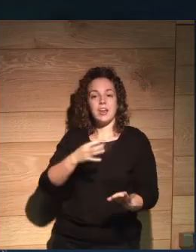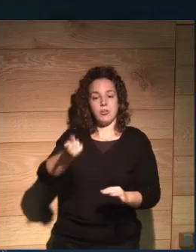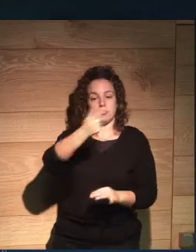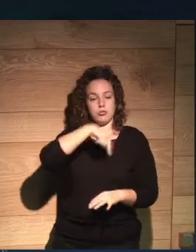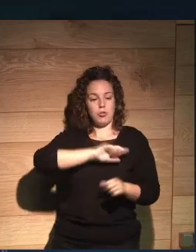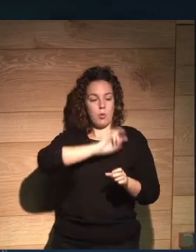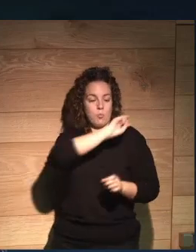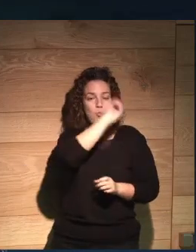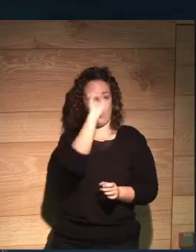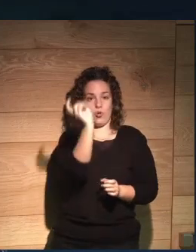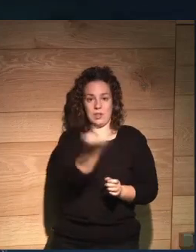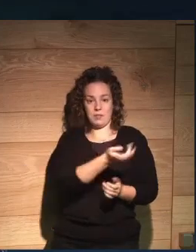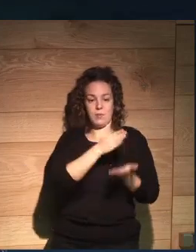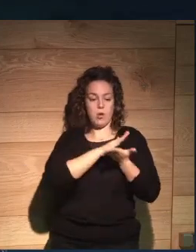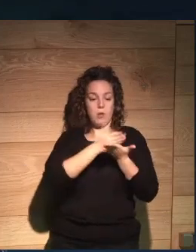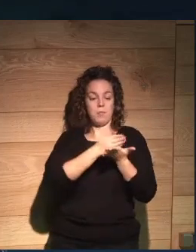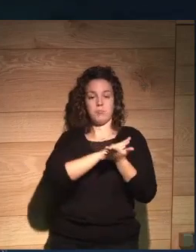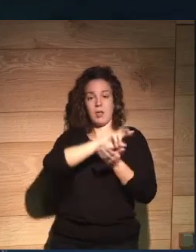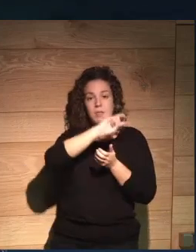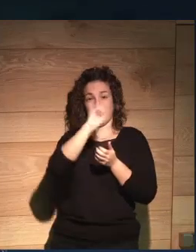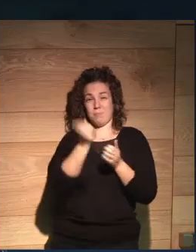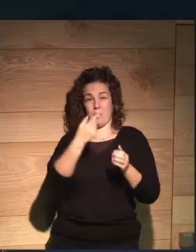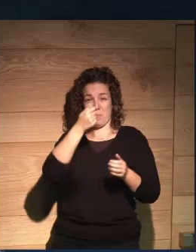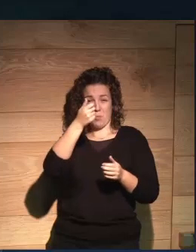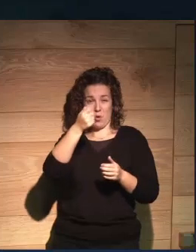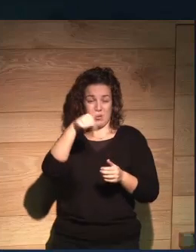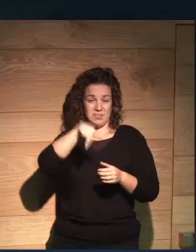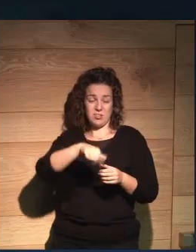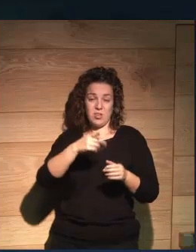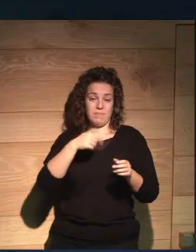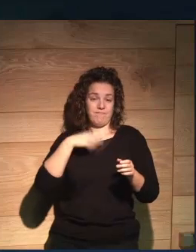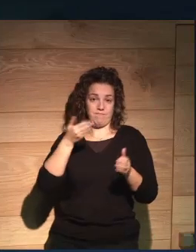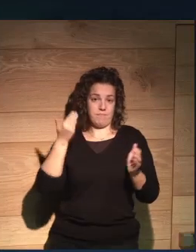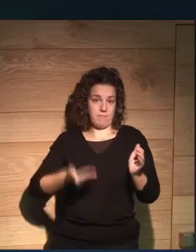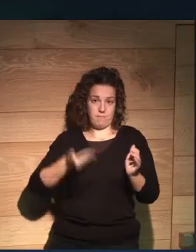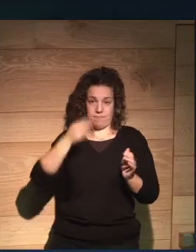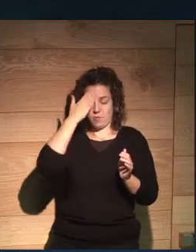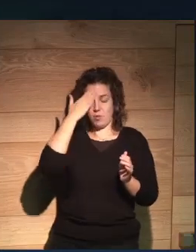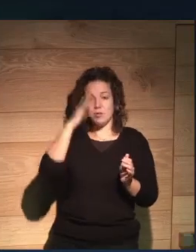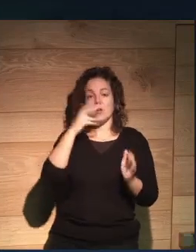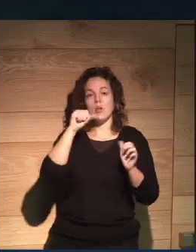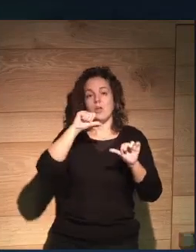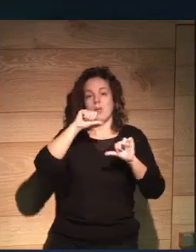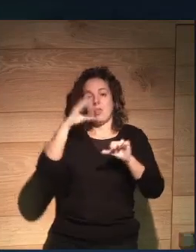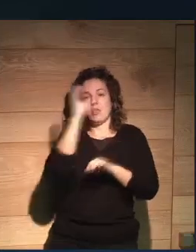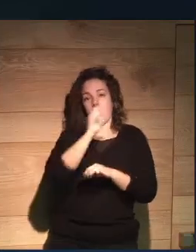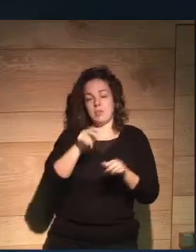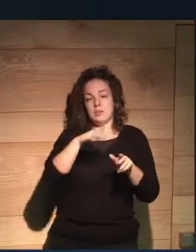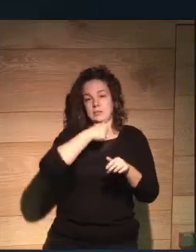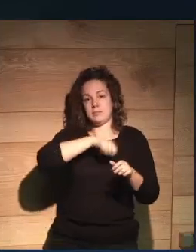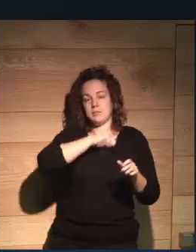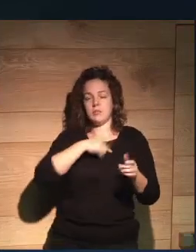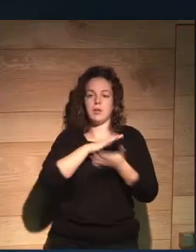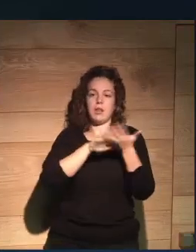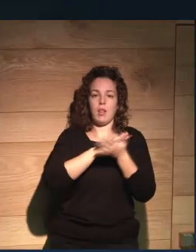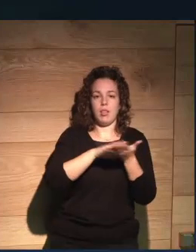somos muy multidisciplinares pero poco interdisciplinares es prioritario aquí en la ciencia española. Y entonces he hablado con físicos, he hablado con matemáticos, he hablado